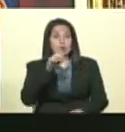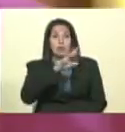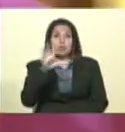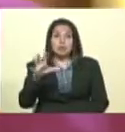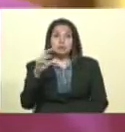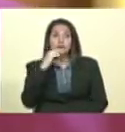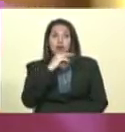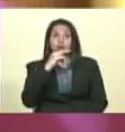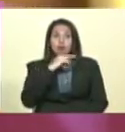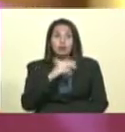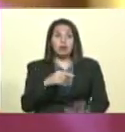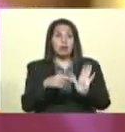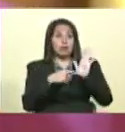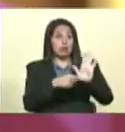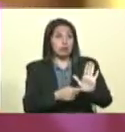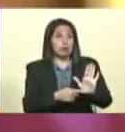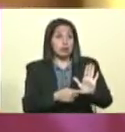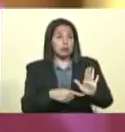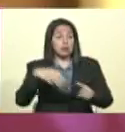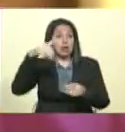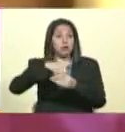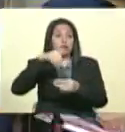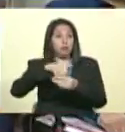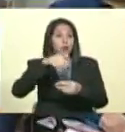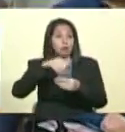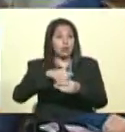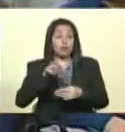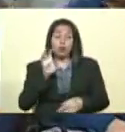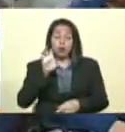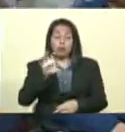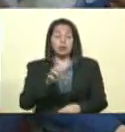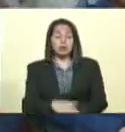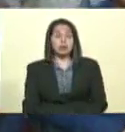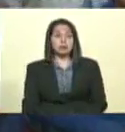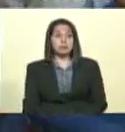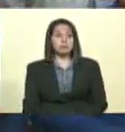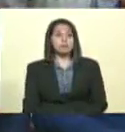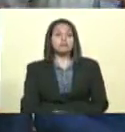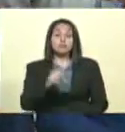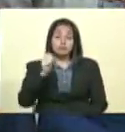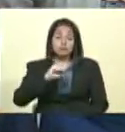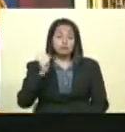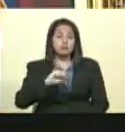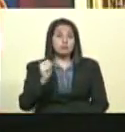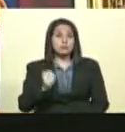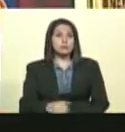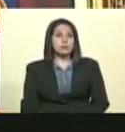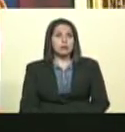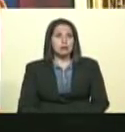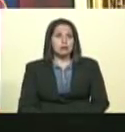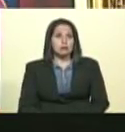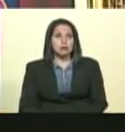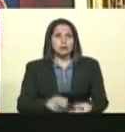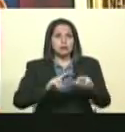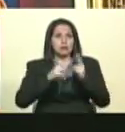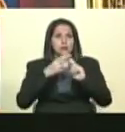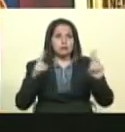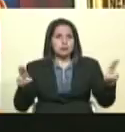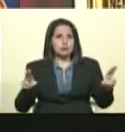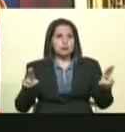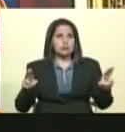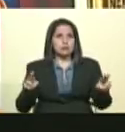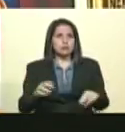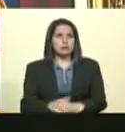octubre. Carnet de la patria para votar por la patria. Así es. Por la paz. Consolidar la